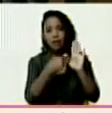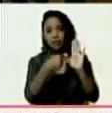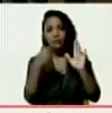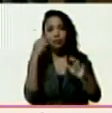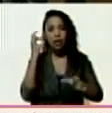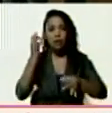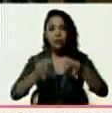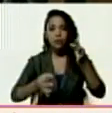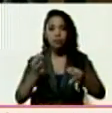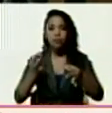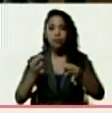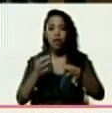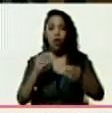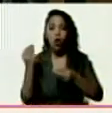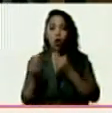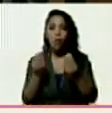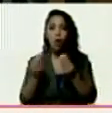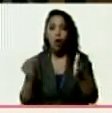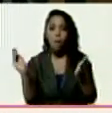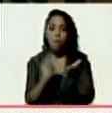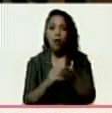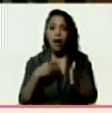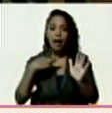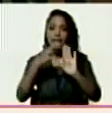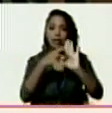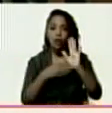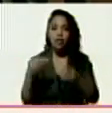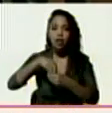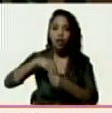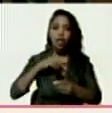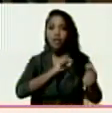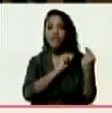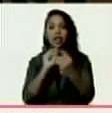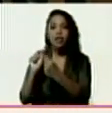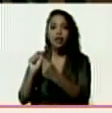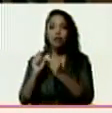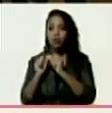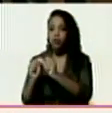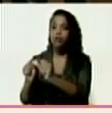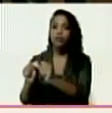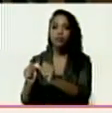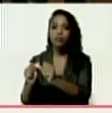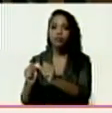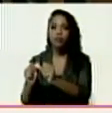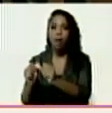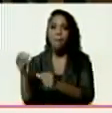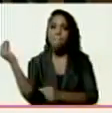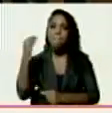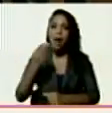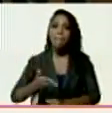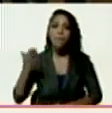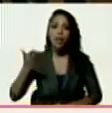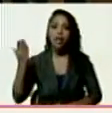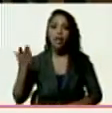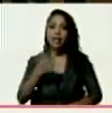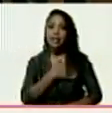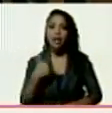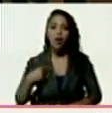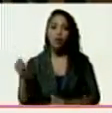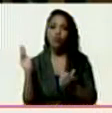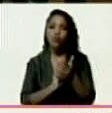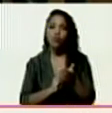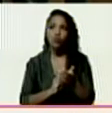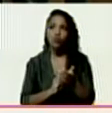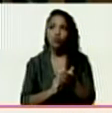expresamente y literalmente como establece en el reglamento interior y de debate. Seguidamente, lo más importante que quiero destacar